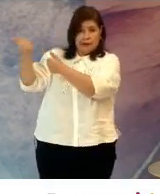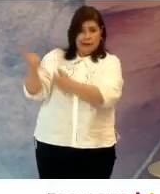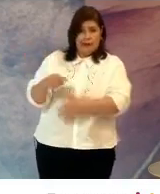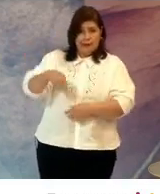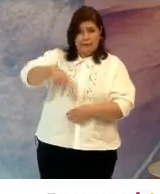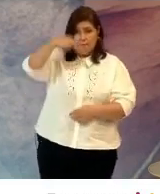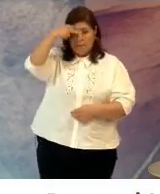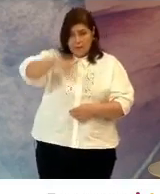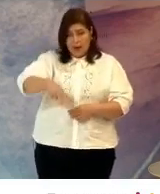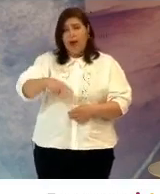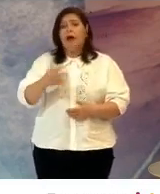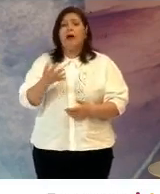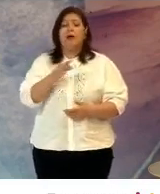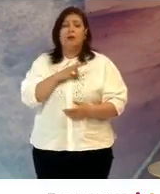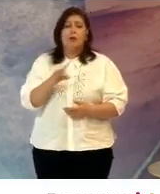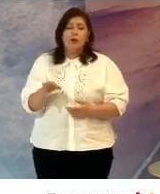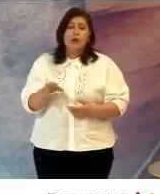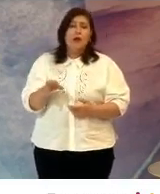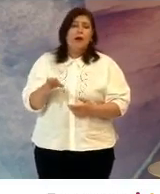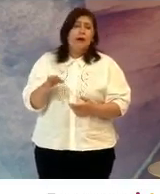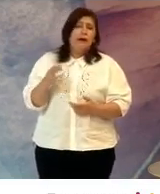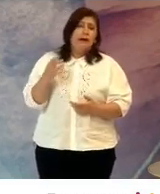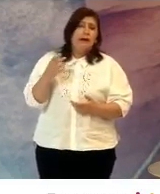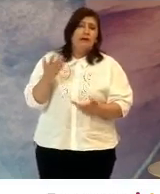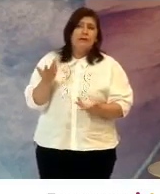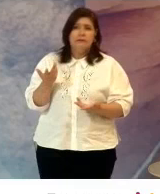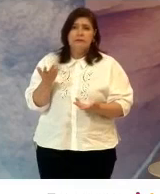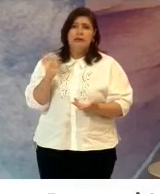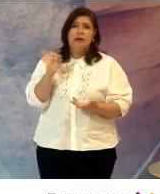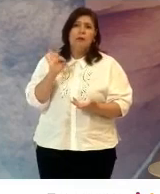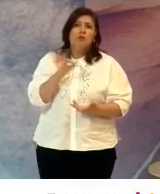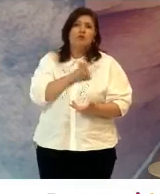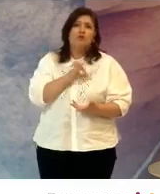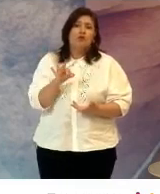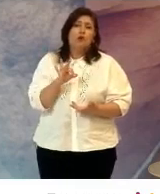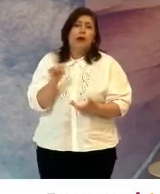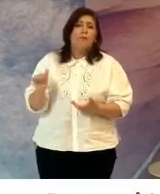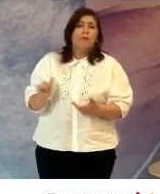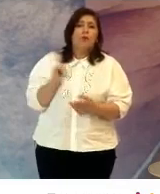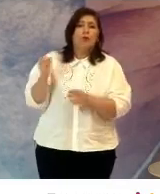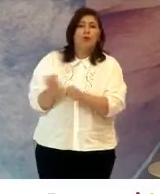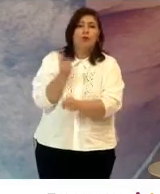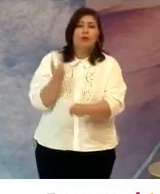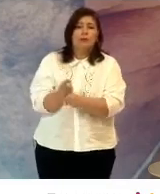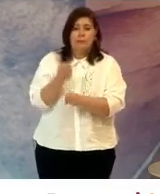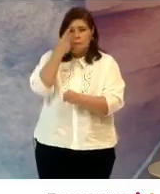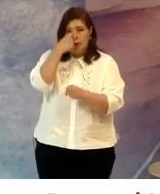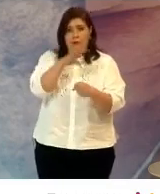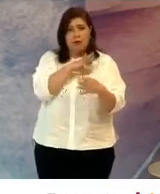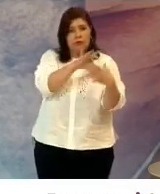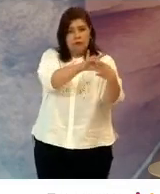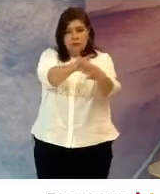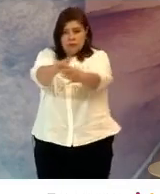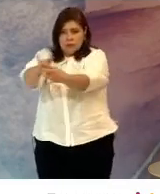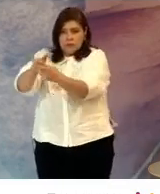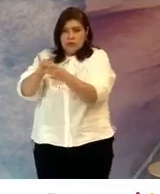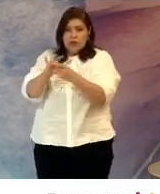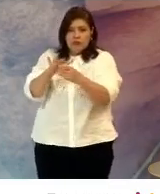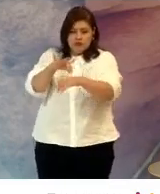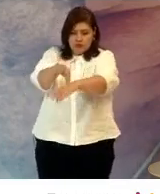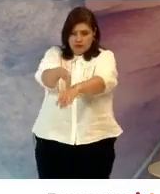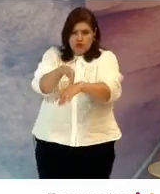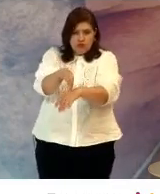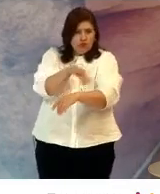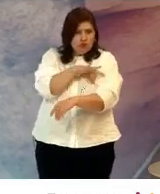Allí podríamos tener una gran oportunidad para conectar de una manera